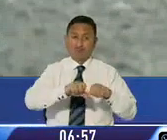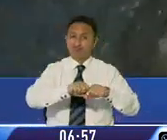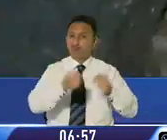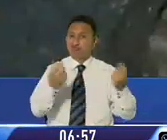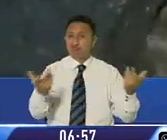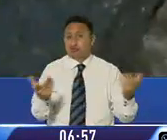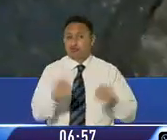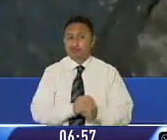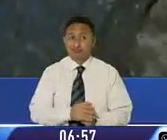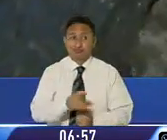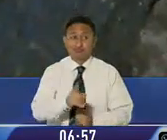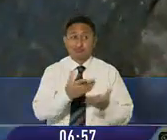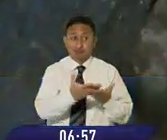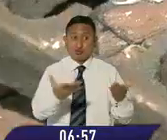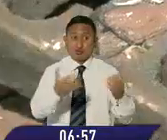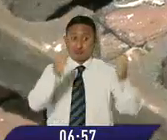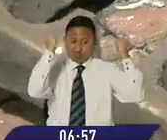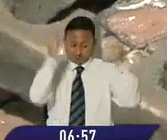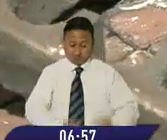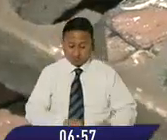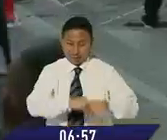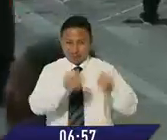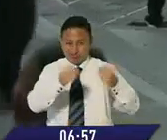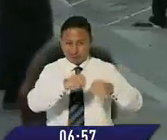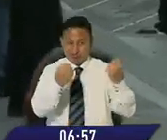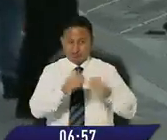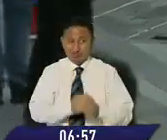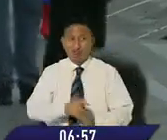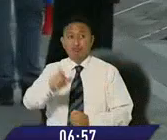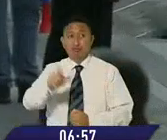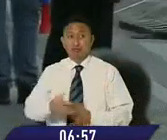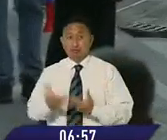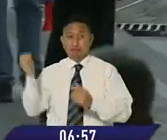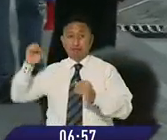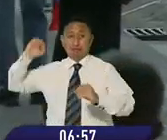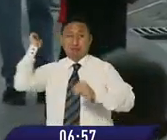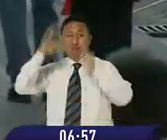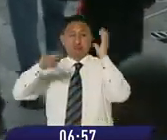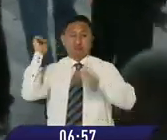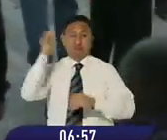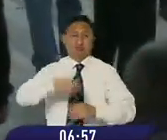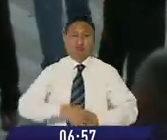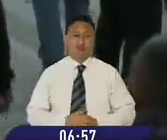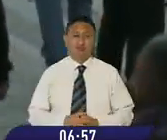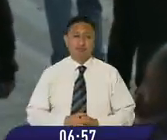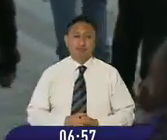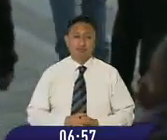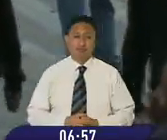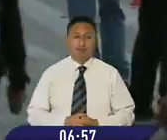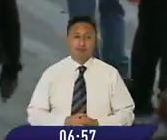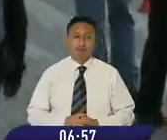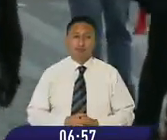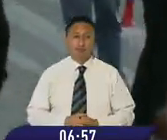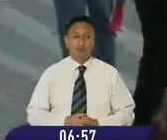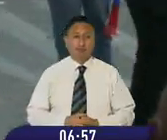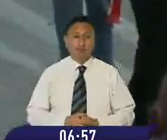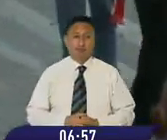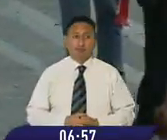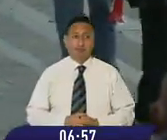destruida. Sus piedras y alcantarillas sirvieron de cantera para abastecer de rocas a los manifestantes.